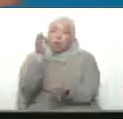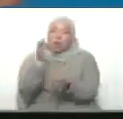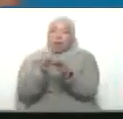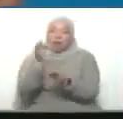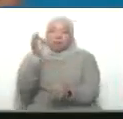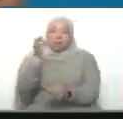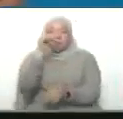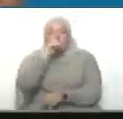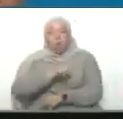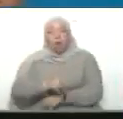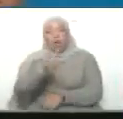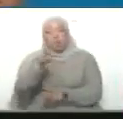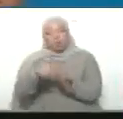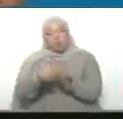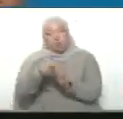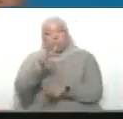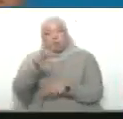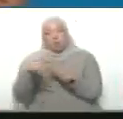éxito para el año